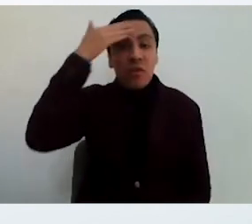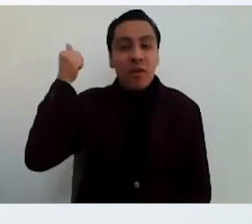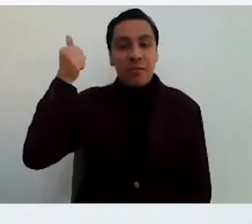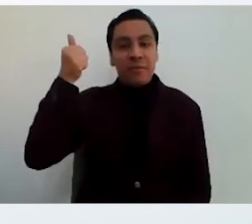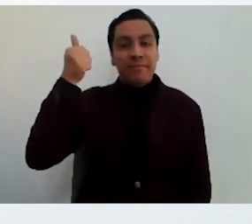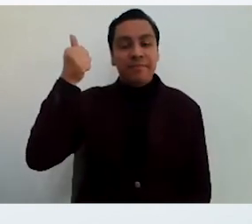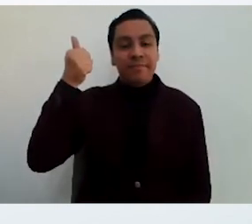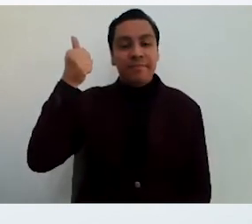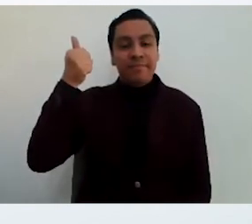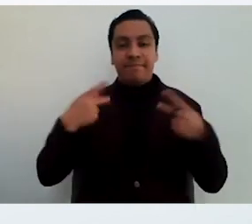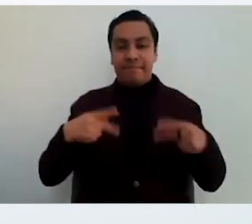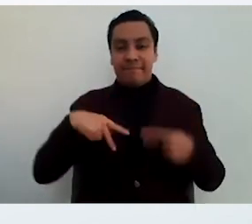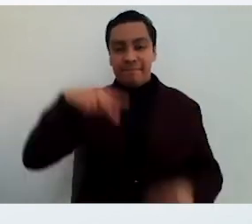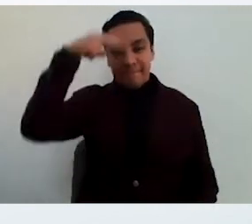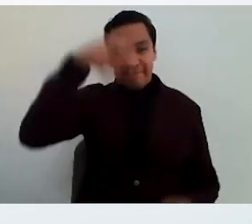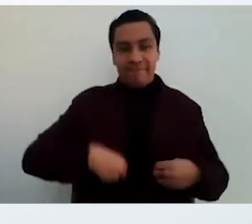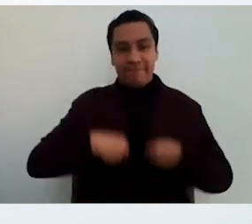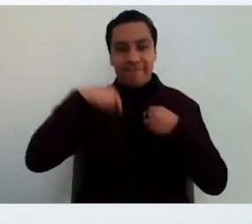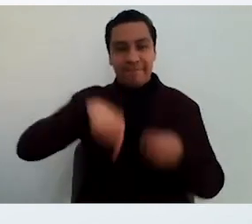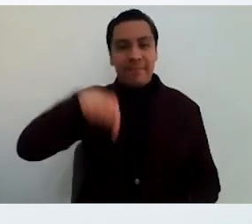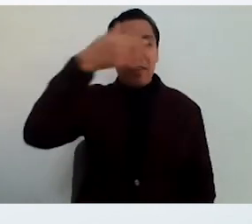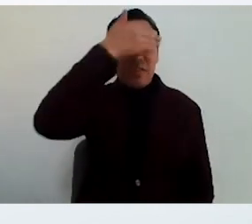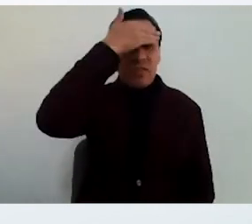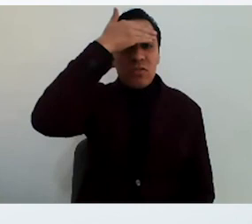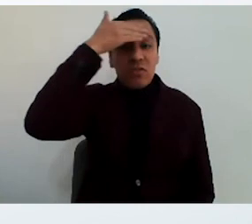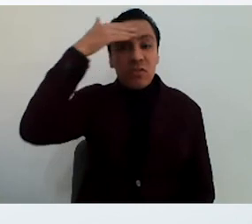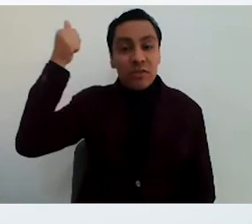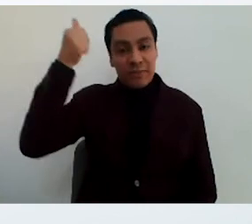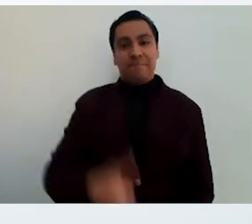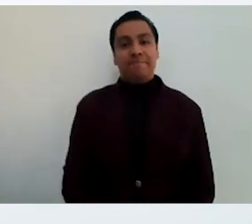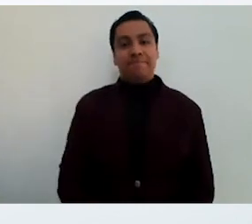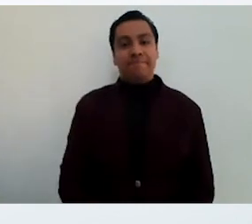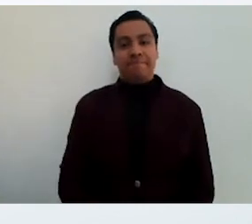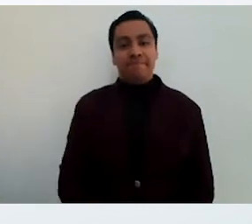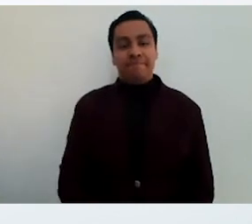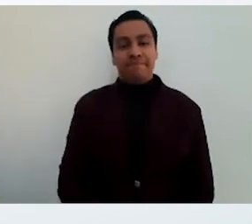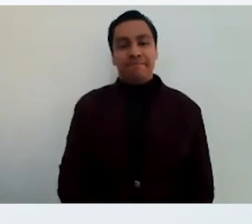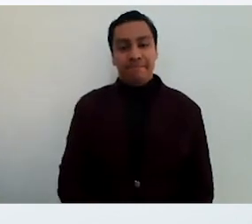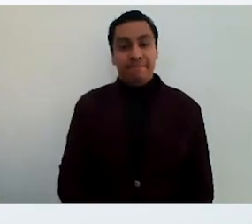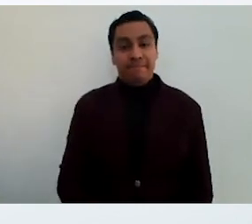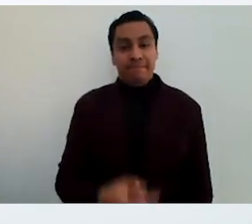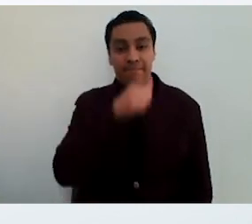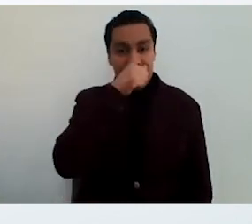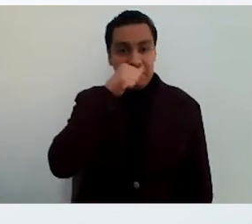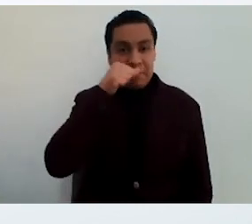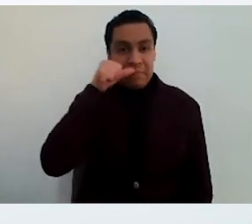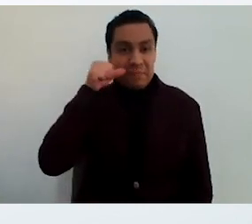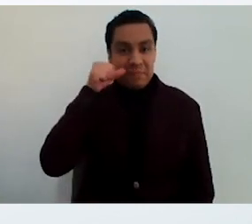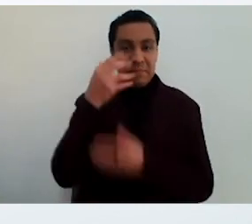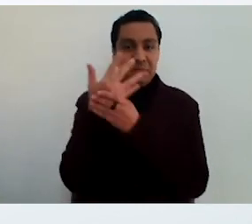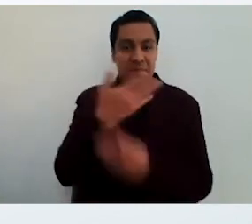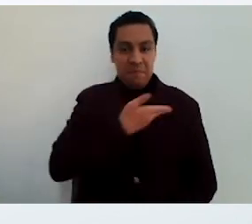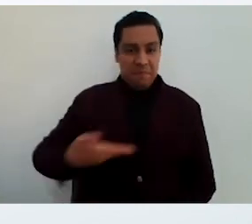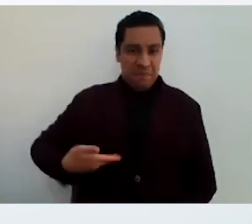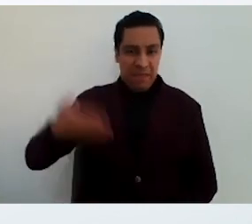chiquitos, éxito, ¿no? claro. Y Desde entonces, chiquitos pues, lo enseñan en la escuela. pues sí, a todos, ¿no? Y se supone que eso es